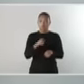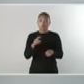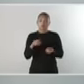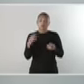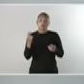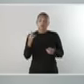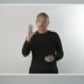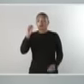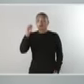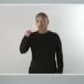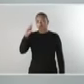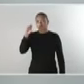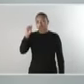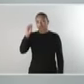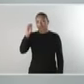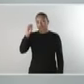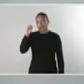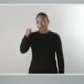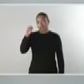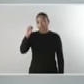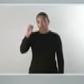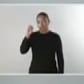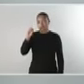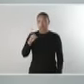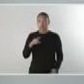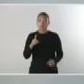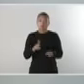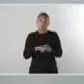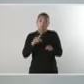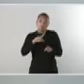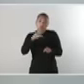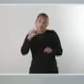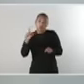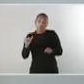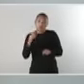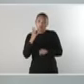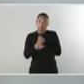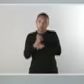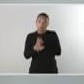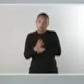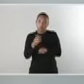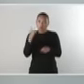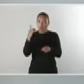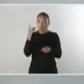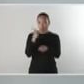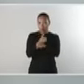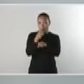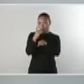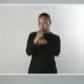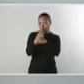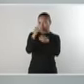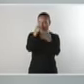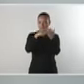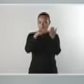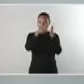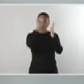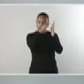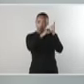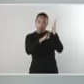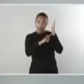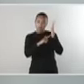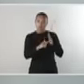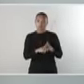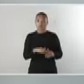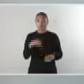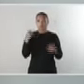el consenso se deberá insacular de entre los primeros cinco aspirantes que obtengan la mejor calificación y